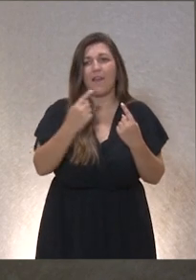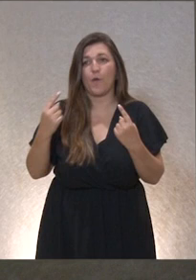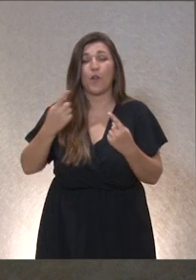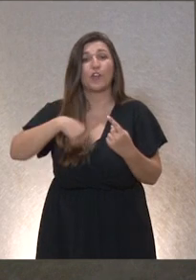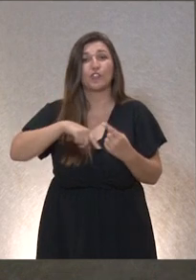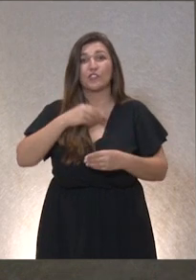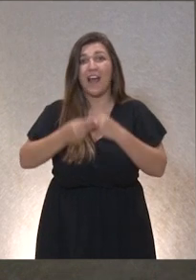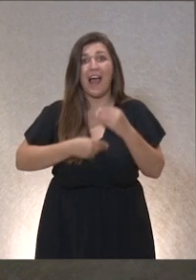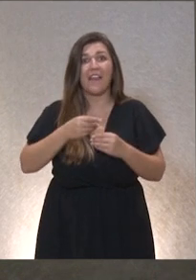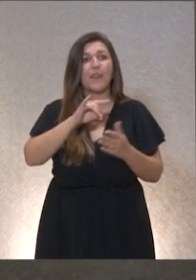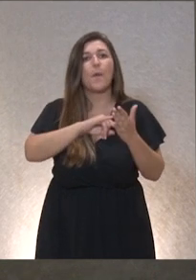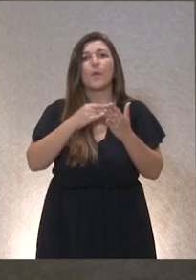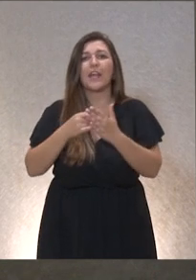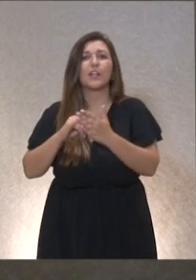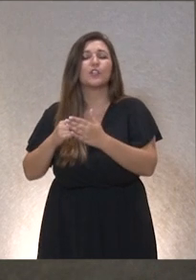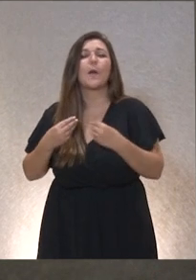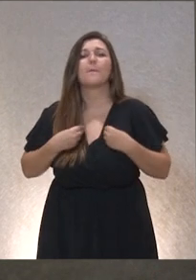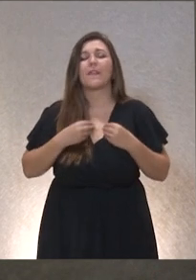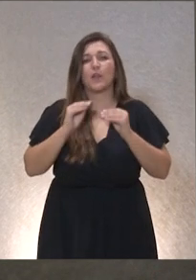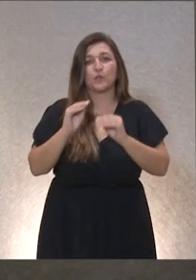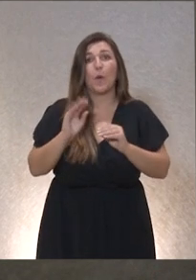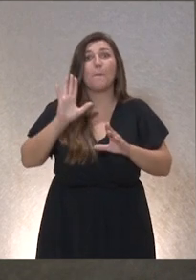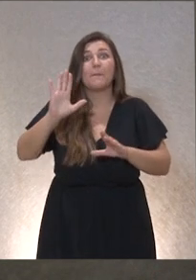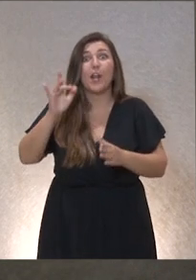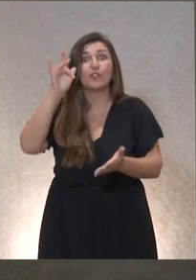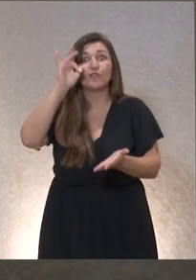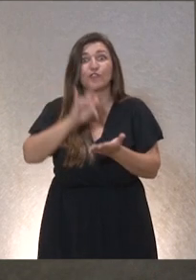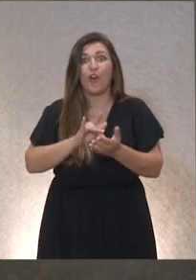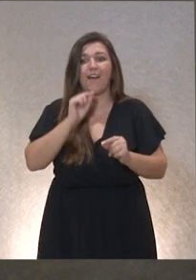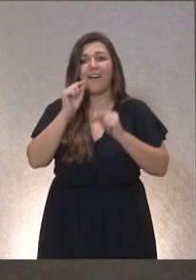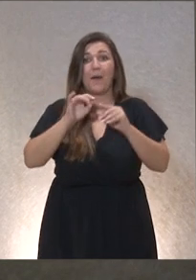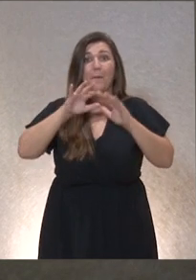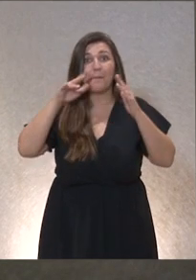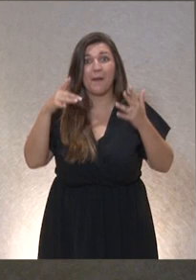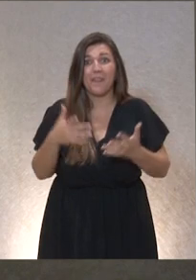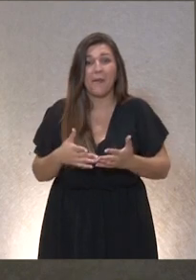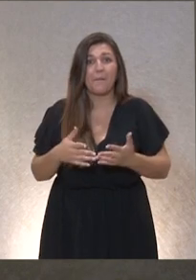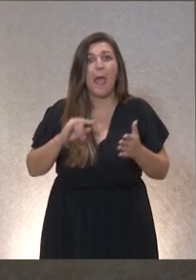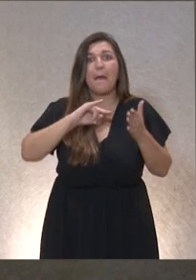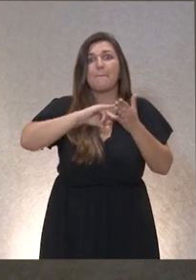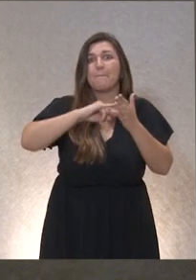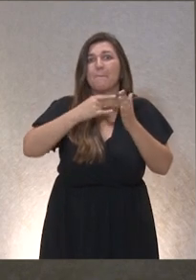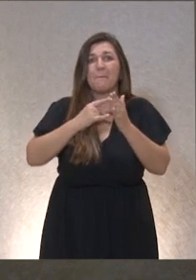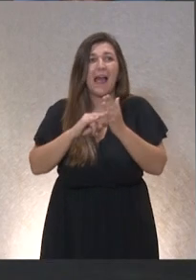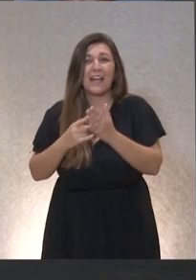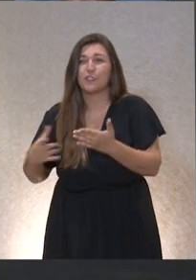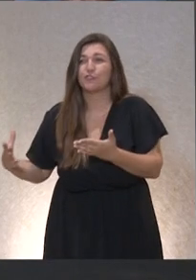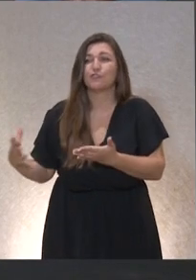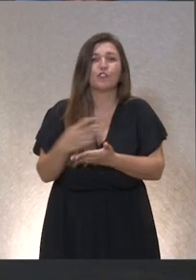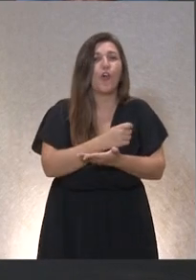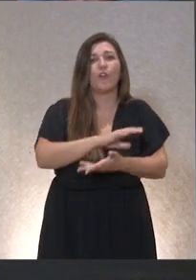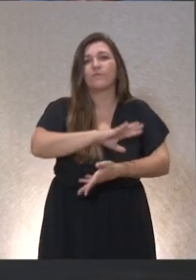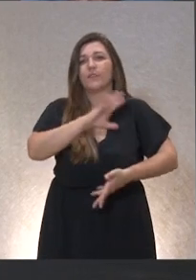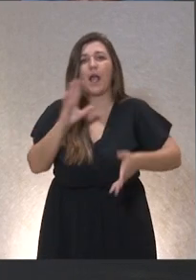cuenta su proyecto de vida pero llegó la pandemia y todos nuestros planes cambiaron vale